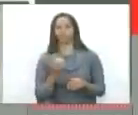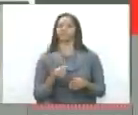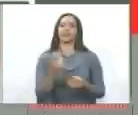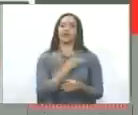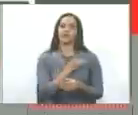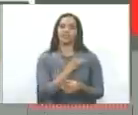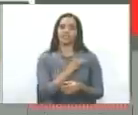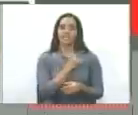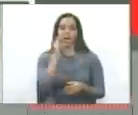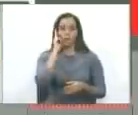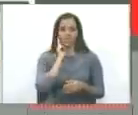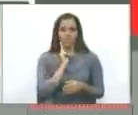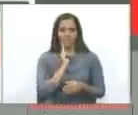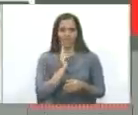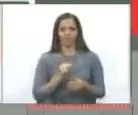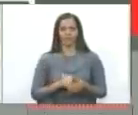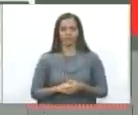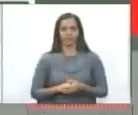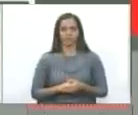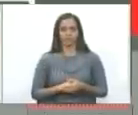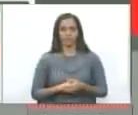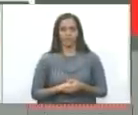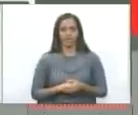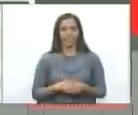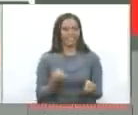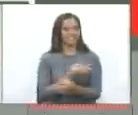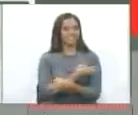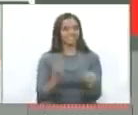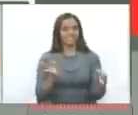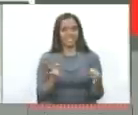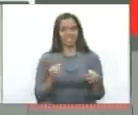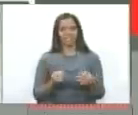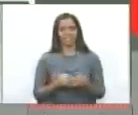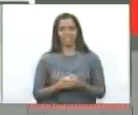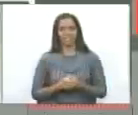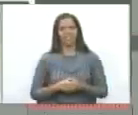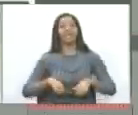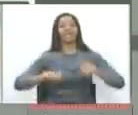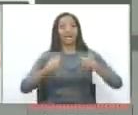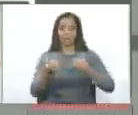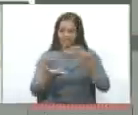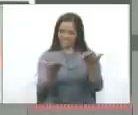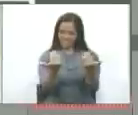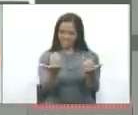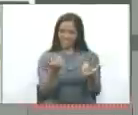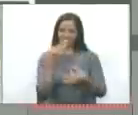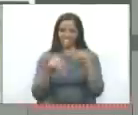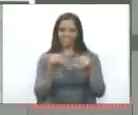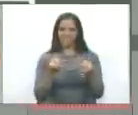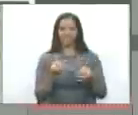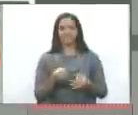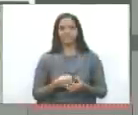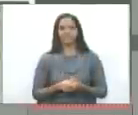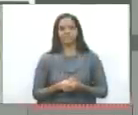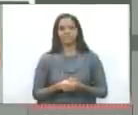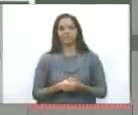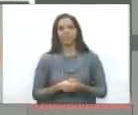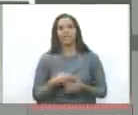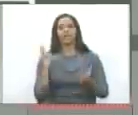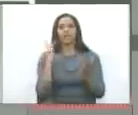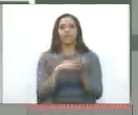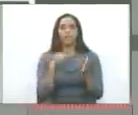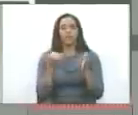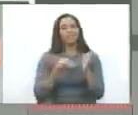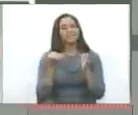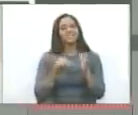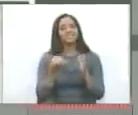Universidad Bolivariana. Excelente. ¿Qué más? Sigue contándome, Diosdado. Estuvimos en el Instituto de